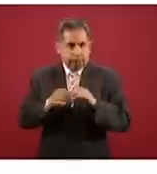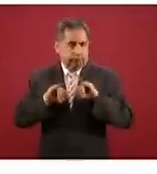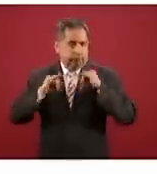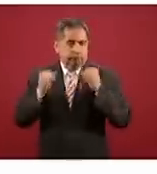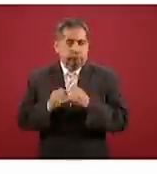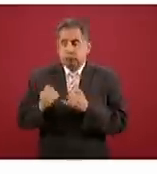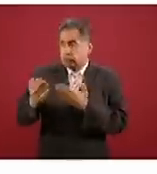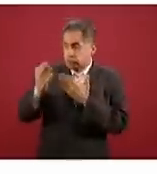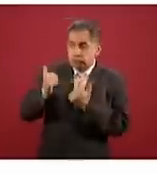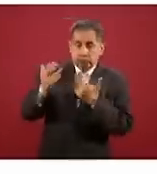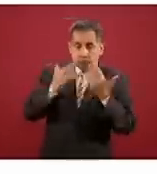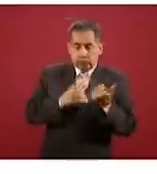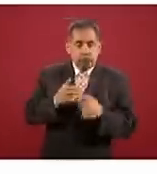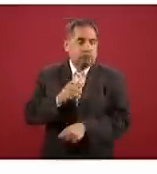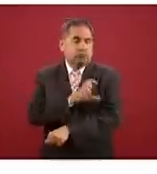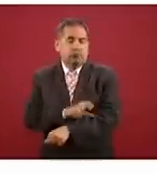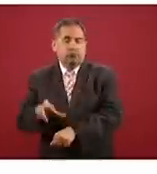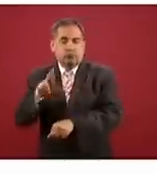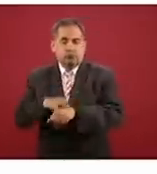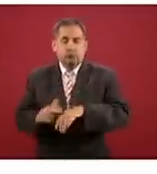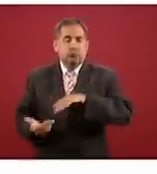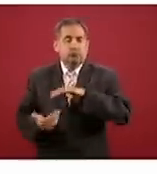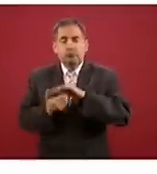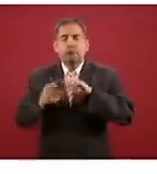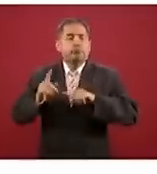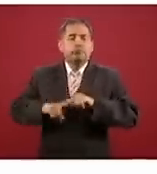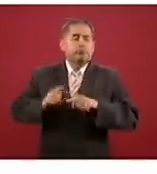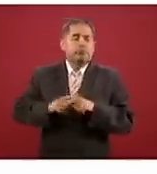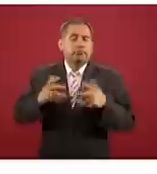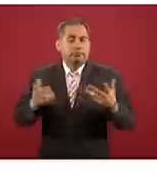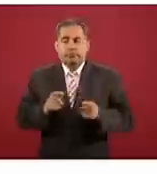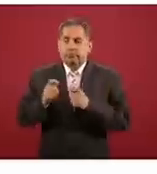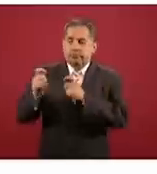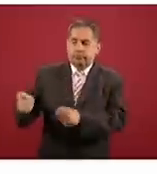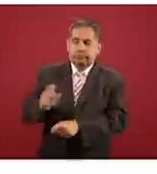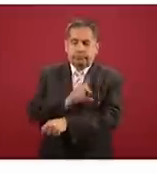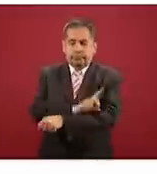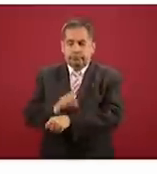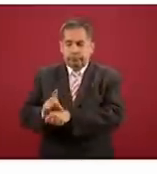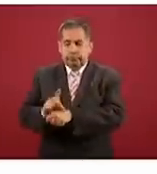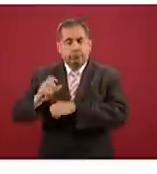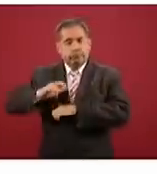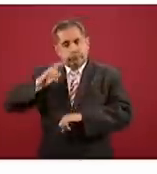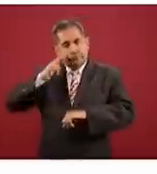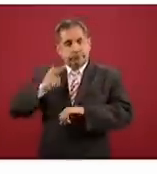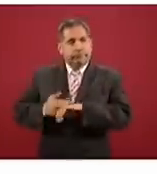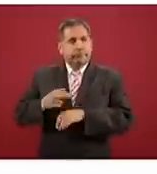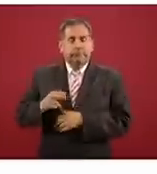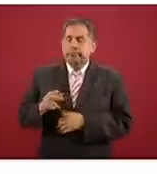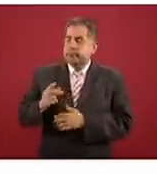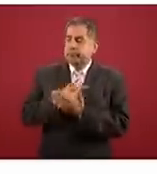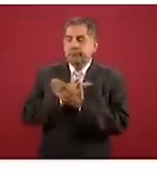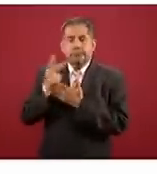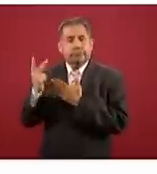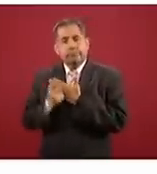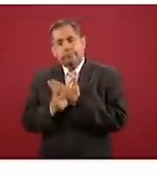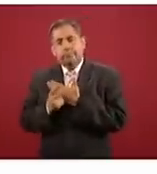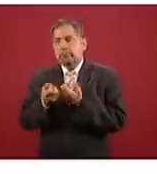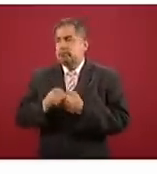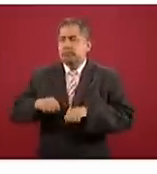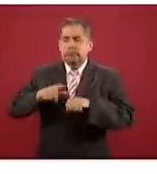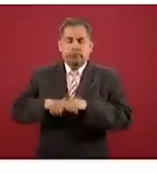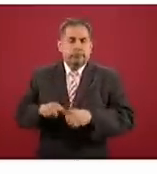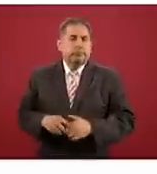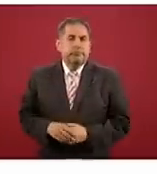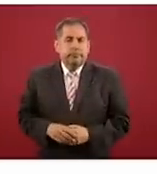su ausencia, la coordinación de la mesa recae en el delegado general de programas